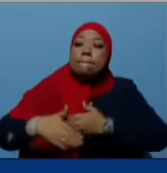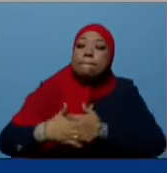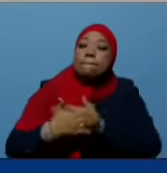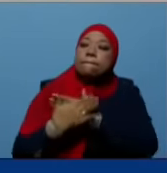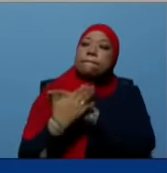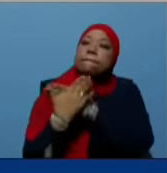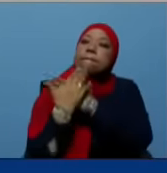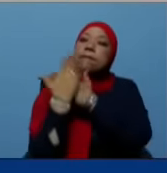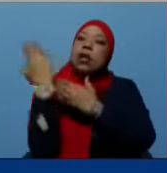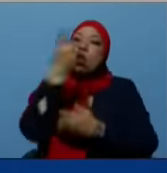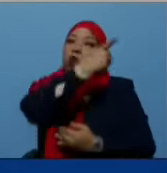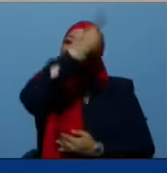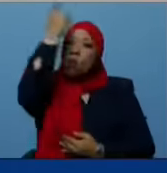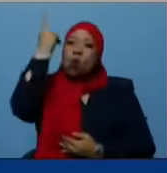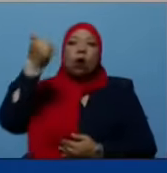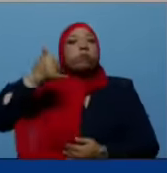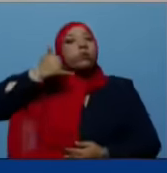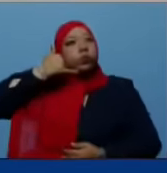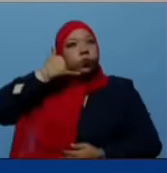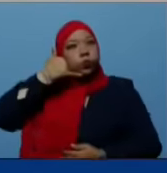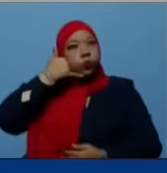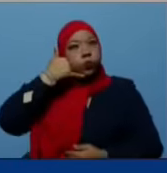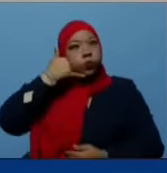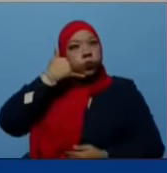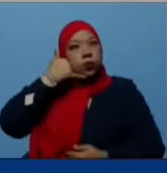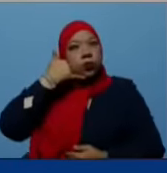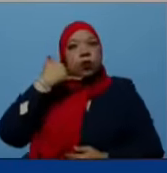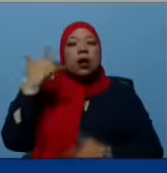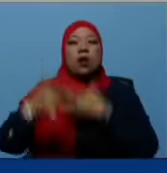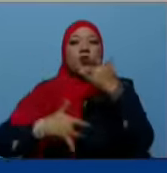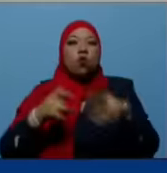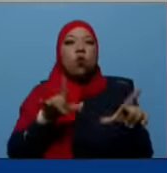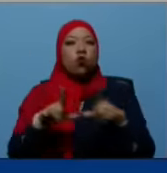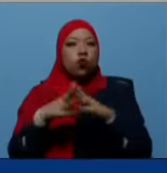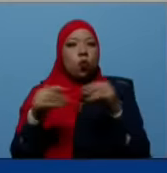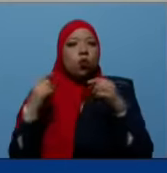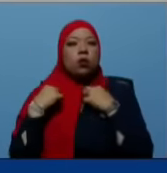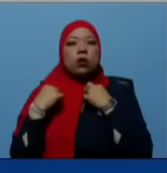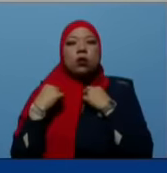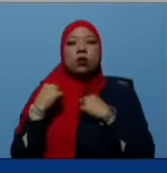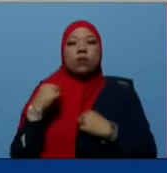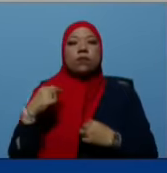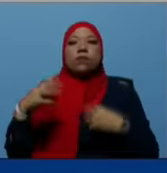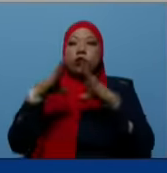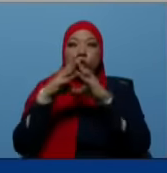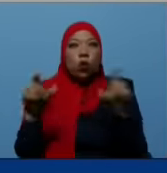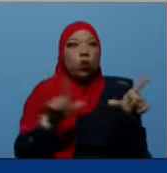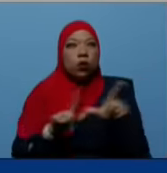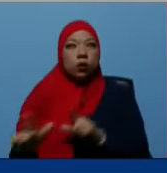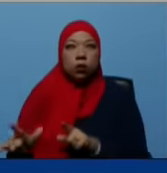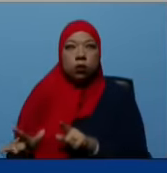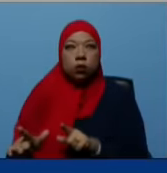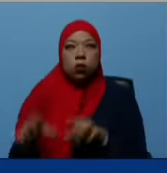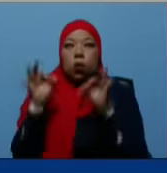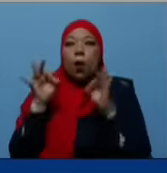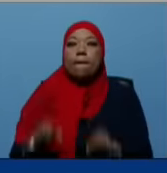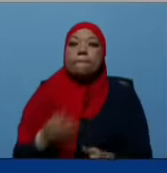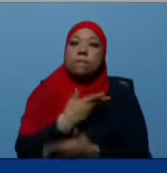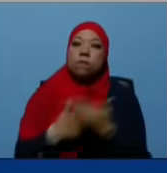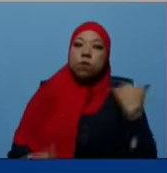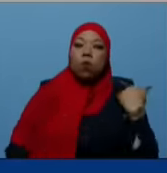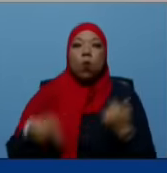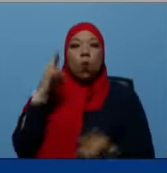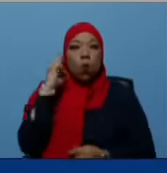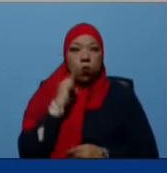dice Diosdado siempre, con una llamada, ya estaba activado no solo el Plan Centella de la Fuerza Armada Nacional